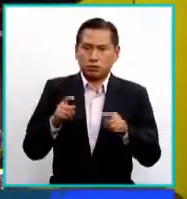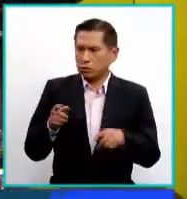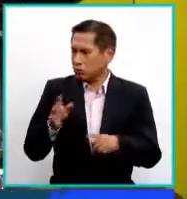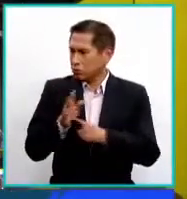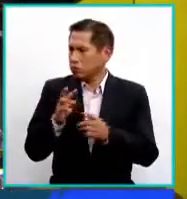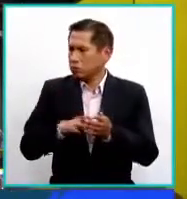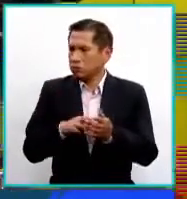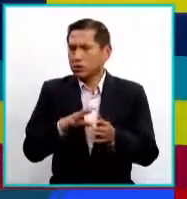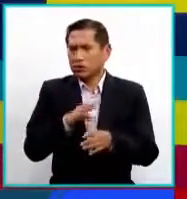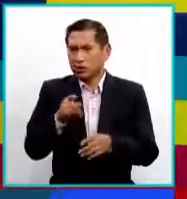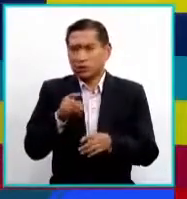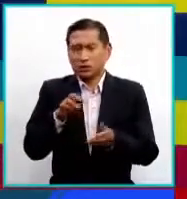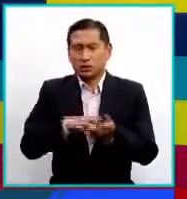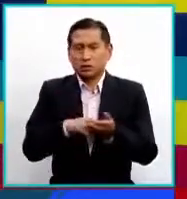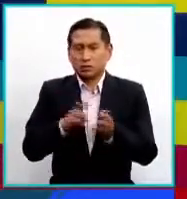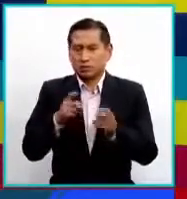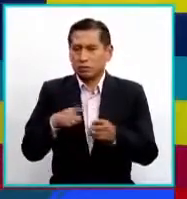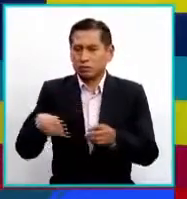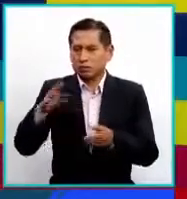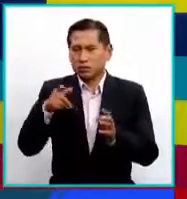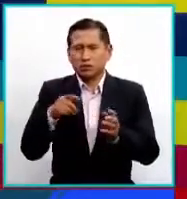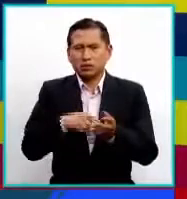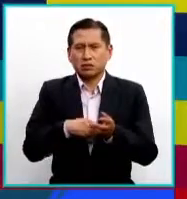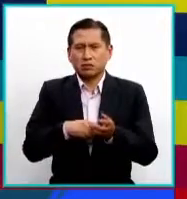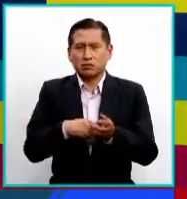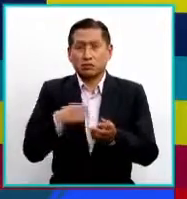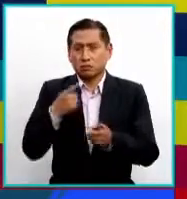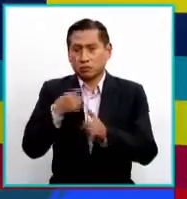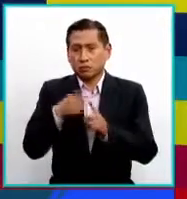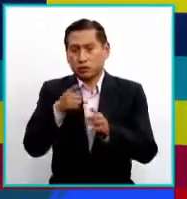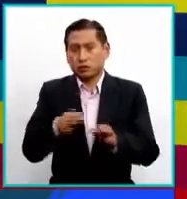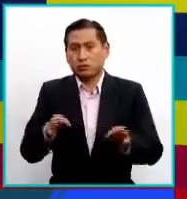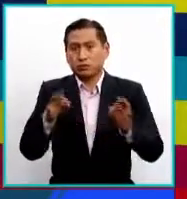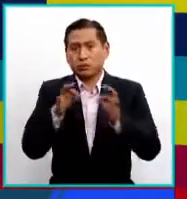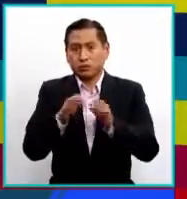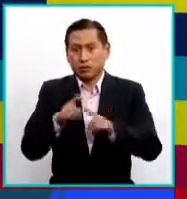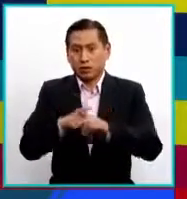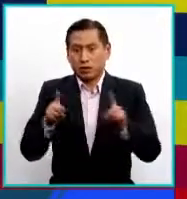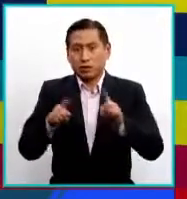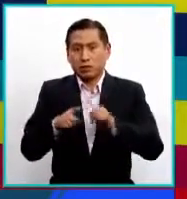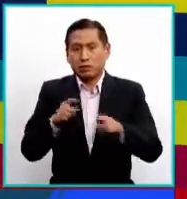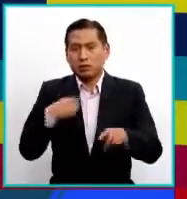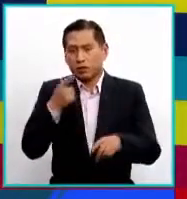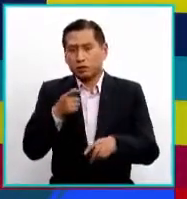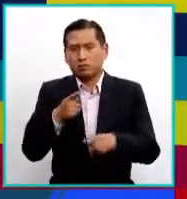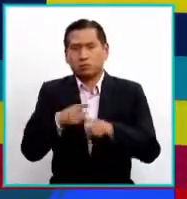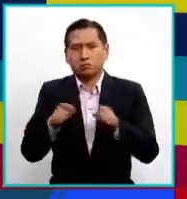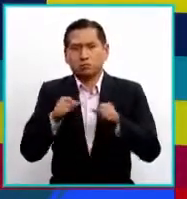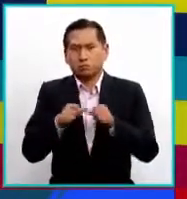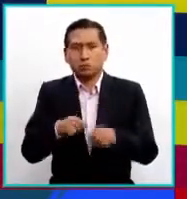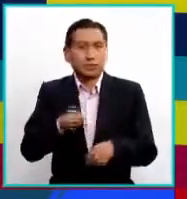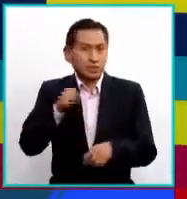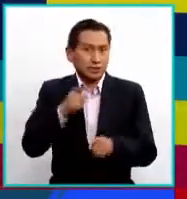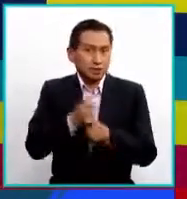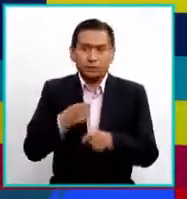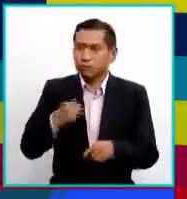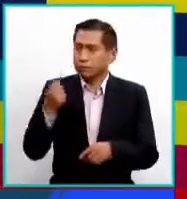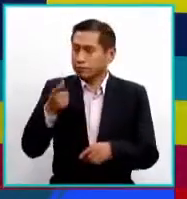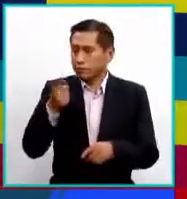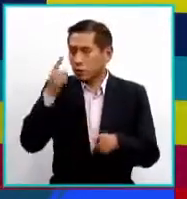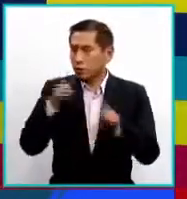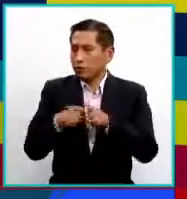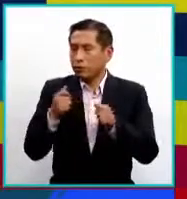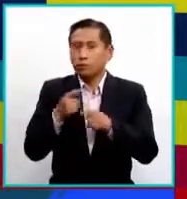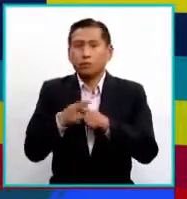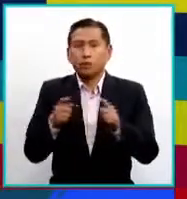resaltan. Y es un círculo vicioso, ¿no? Resalto la diferencia y al mismo tiempo la sigo haciendo diferencia, exacto, ¿no? Exacto. Lo entiendo, estoy de acuerdo